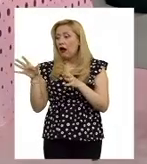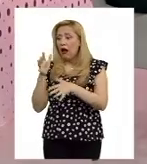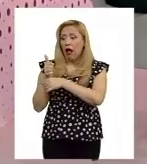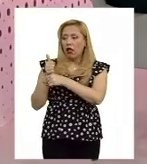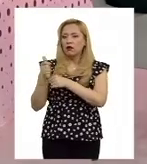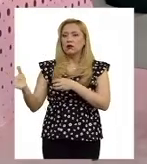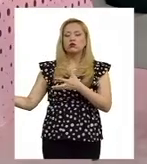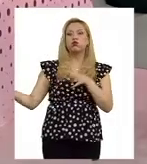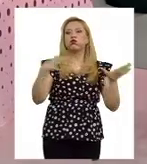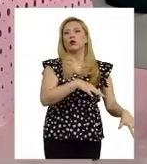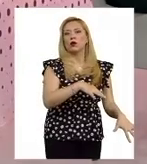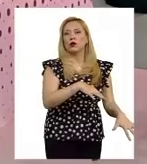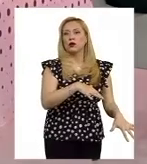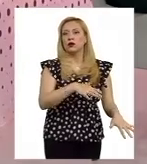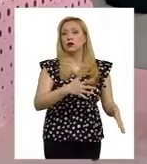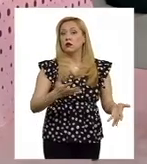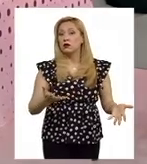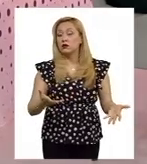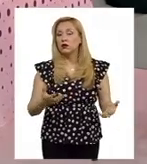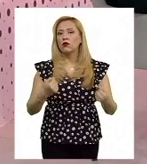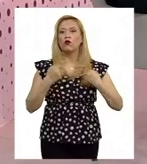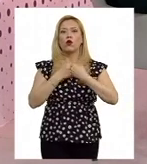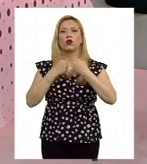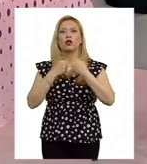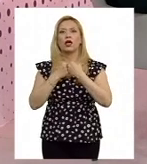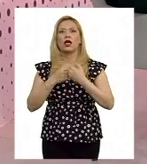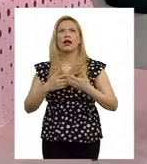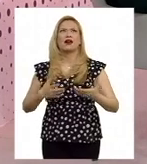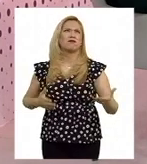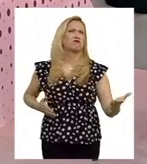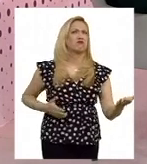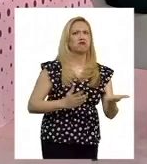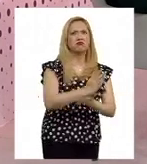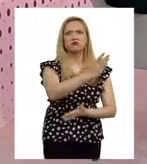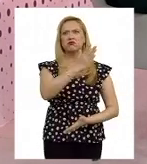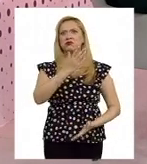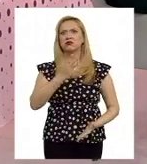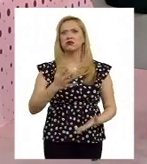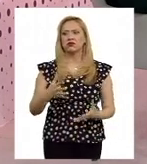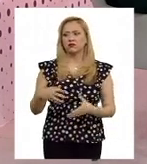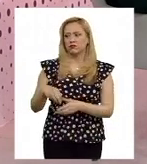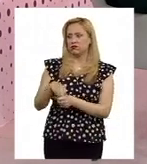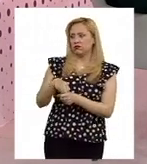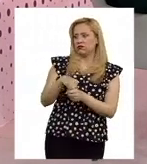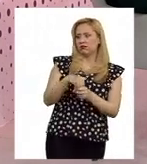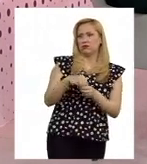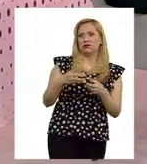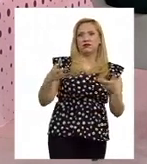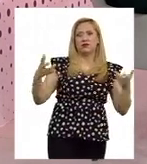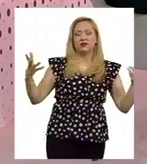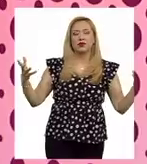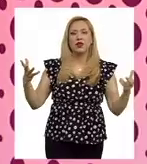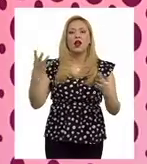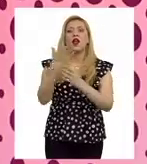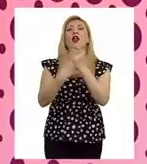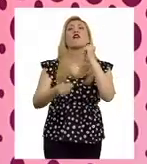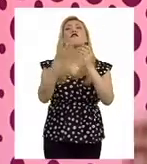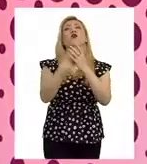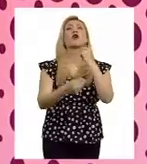vamos a ver transfronterizo, ¿no? De un país a otro. O sea, vamos a tener no desplazados internos, no